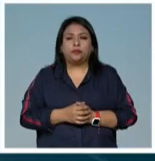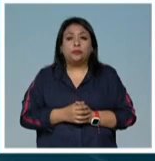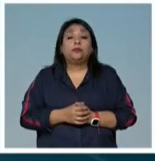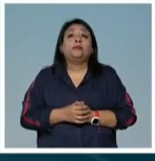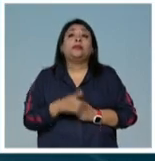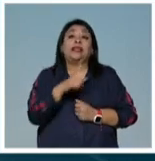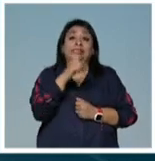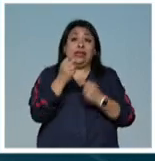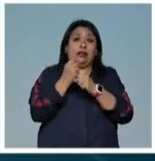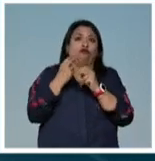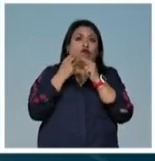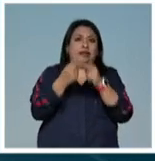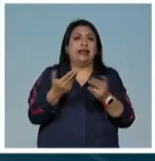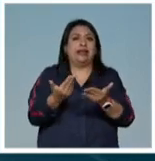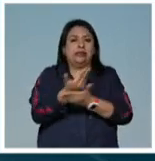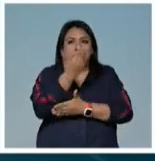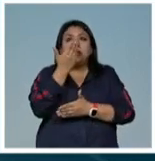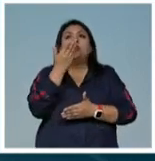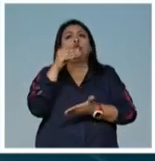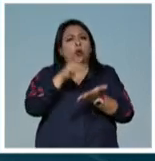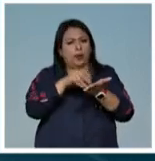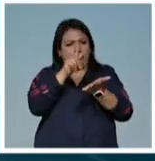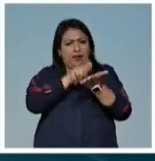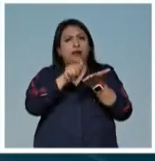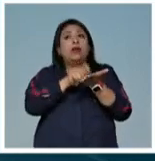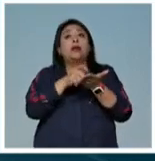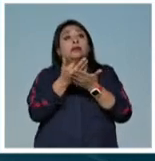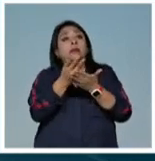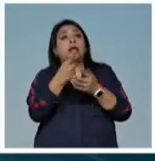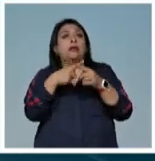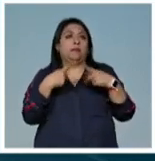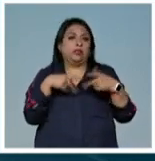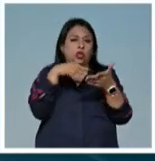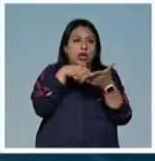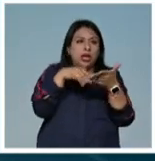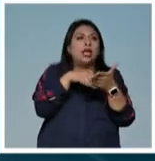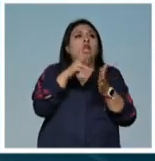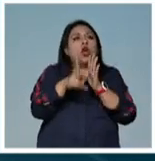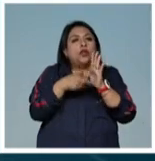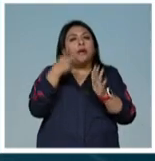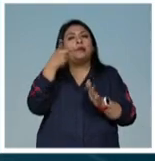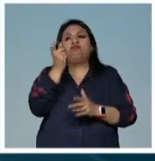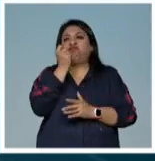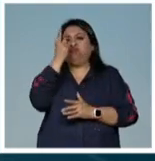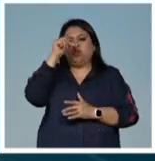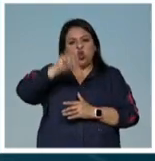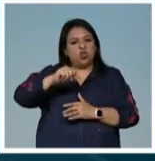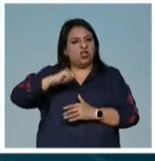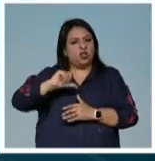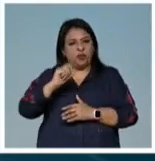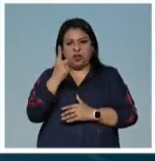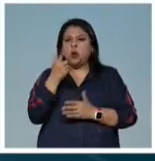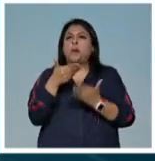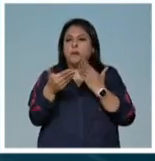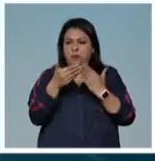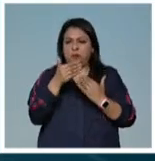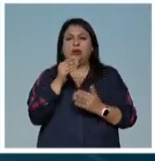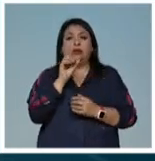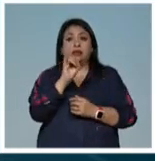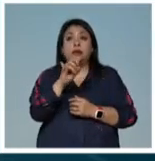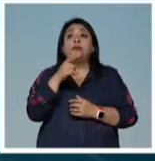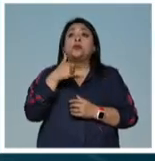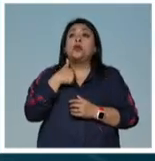A 100 años de su nacimiento, aún hay textos que esperan a los lectores y que lo vuelven un autor del siglo XXI.